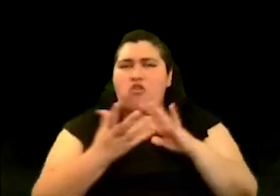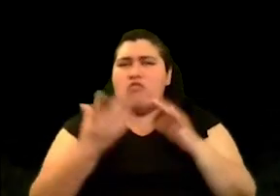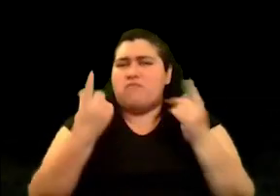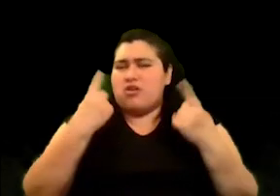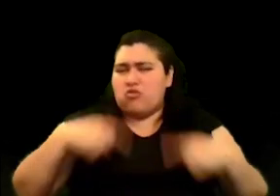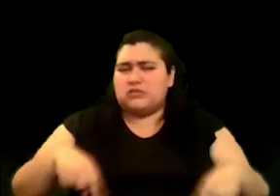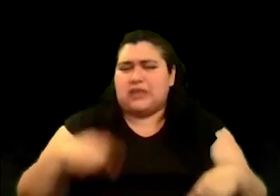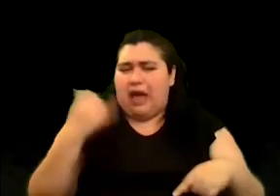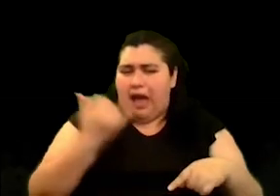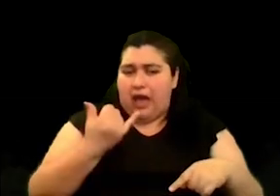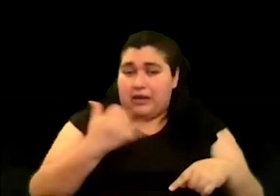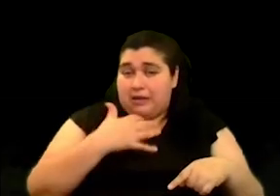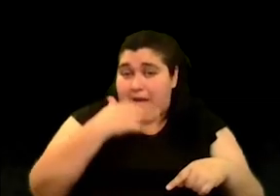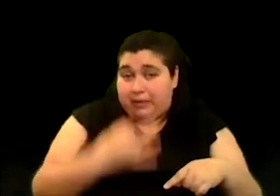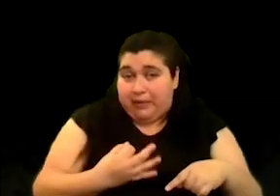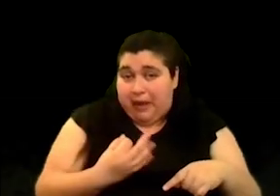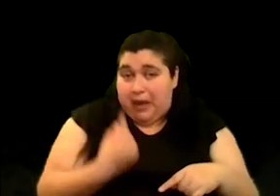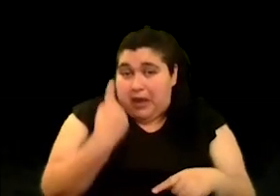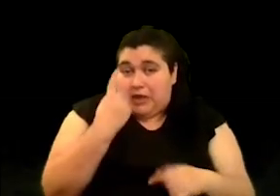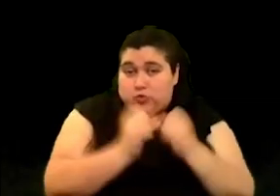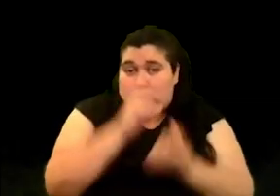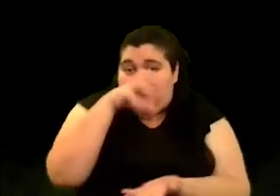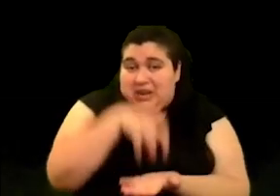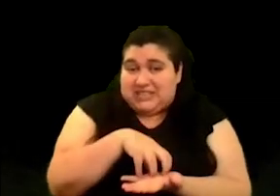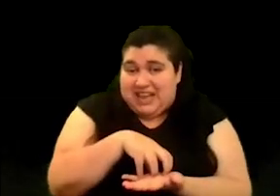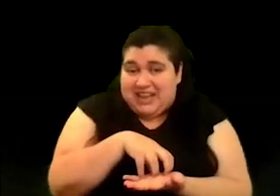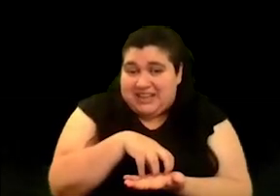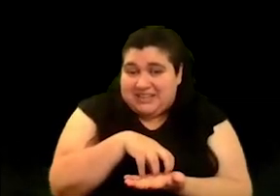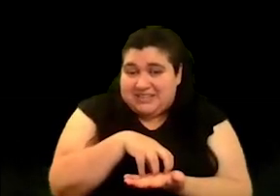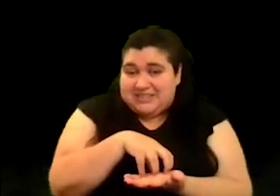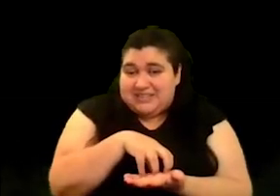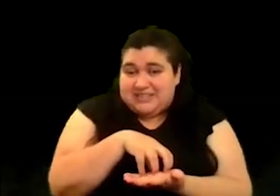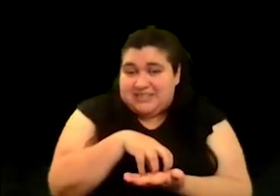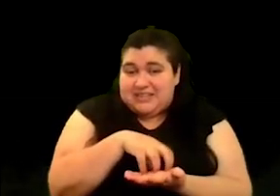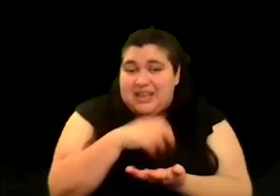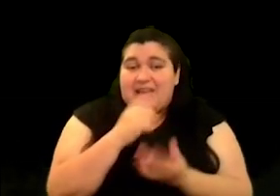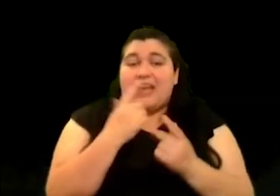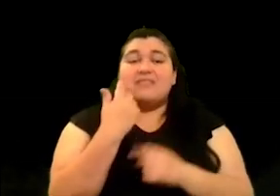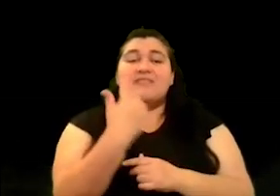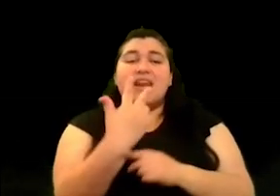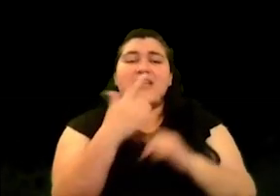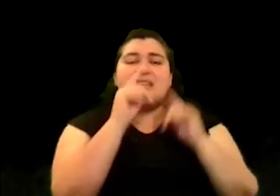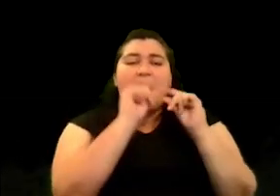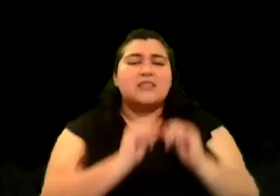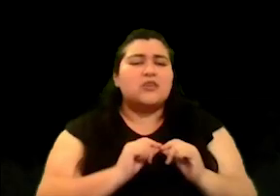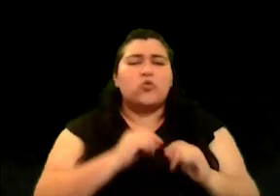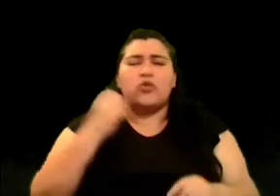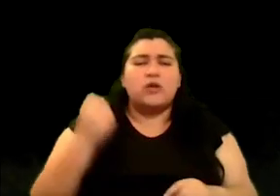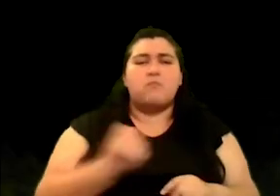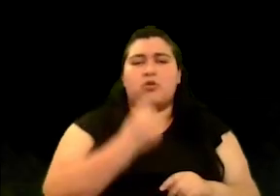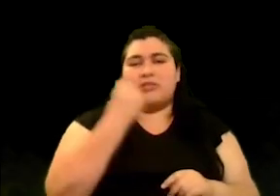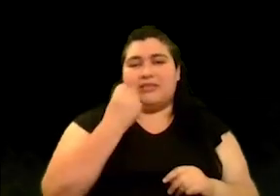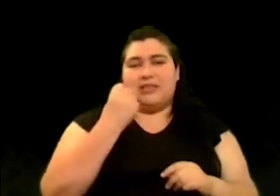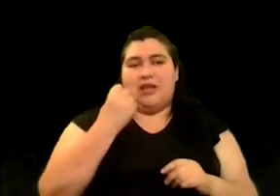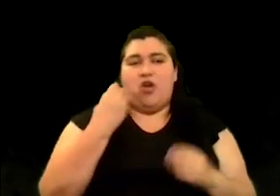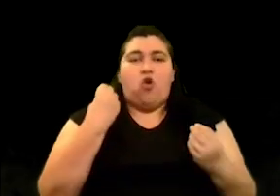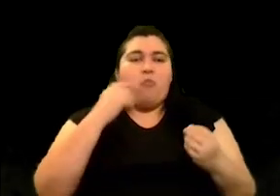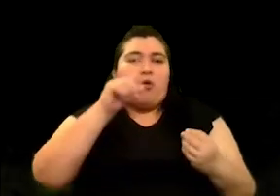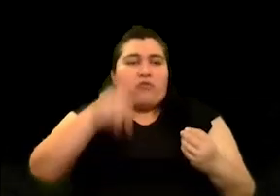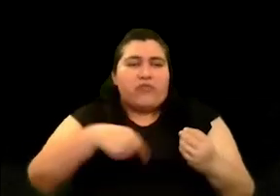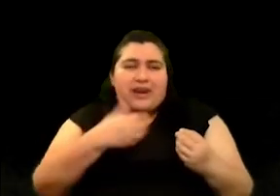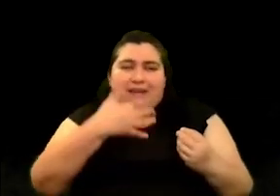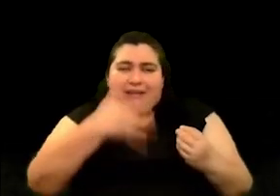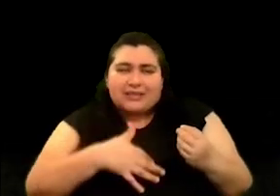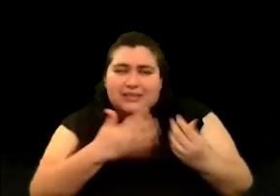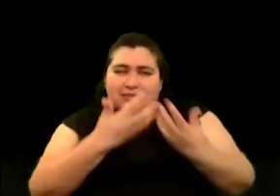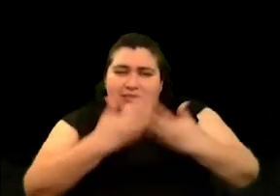es una sola. La Constitución Nacional tiene 3 artículos que son fundamentales que tienen que ver con la interpretación de las normas. Más allá de